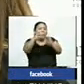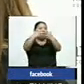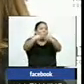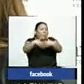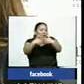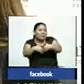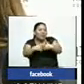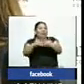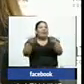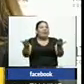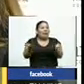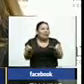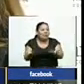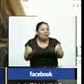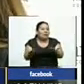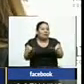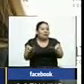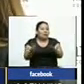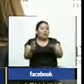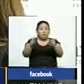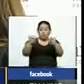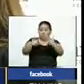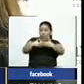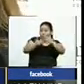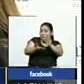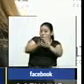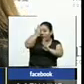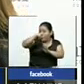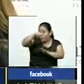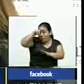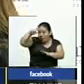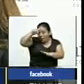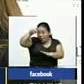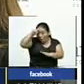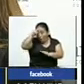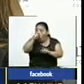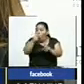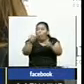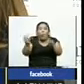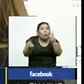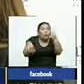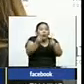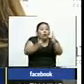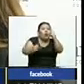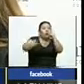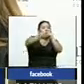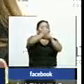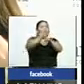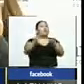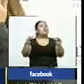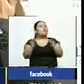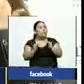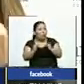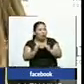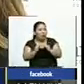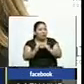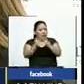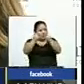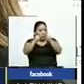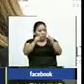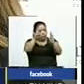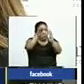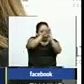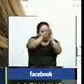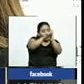hablando de empresas que generan triple impacto, que tienen además un propósito y que contienen y siguen los